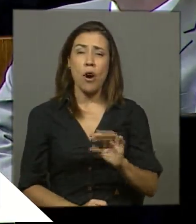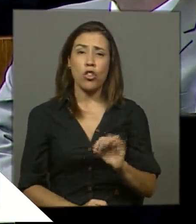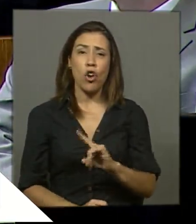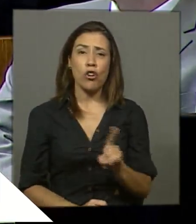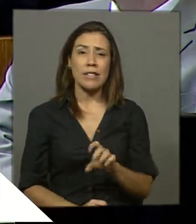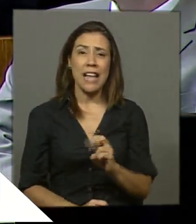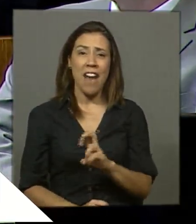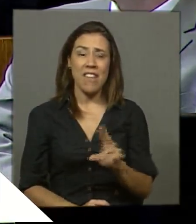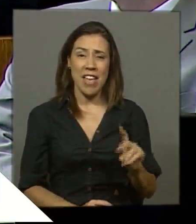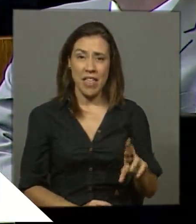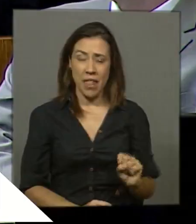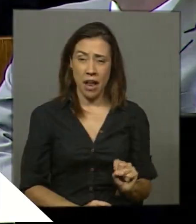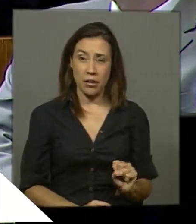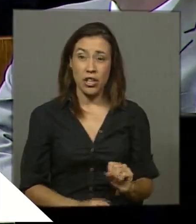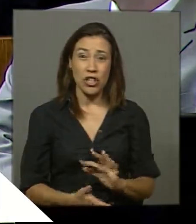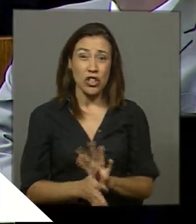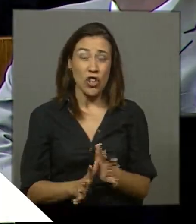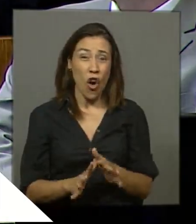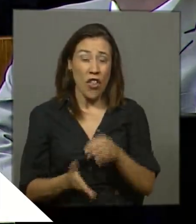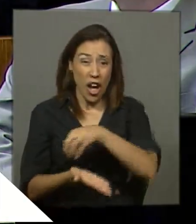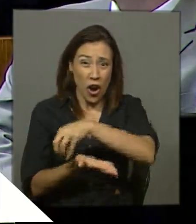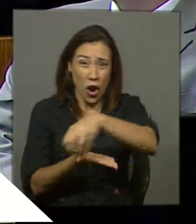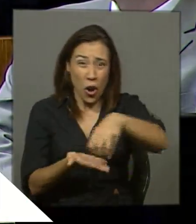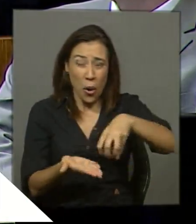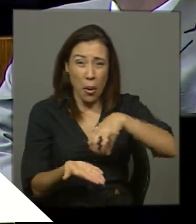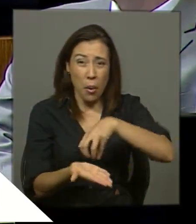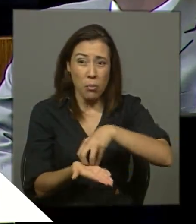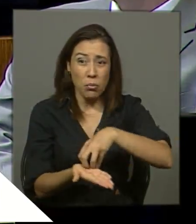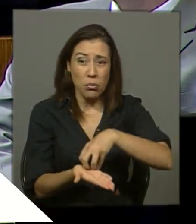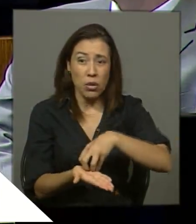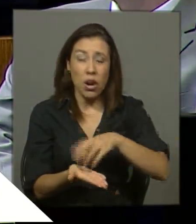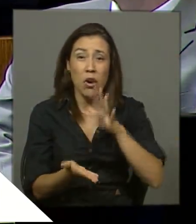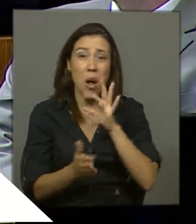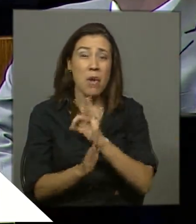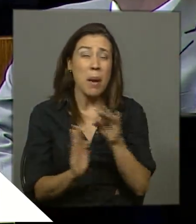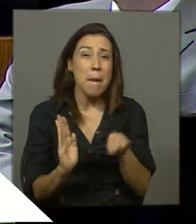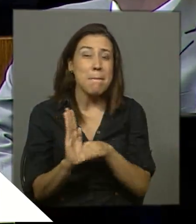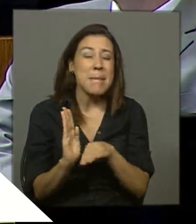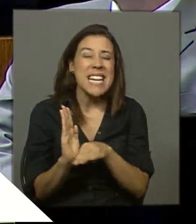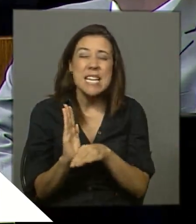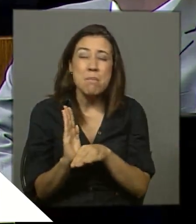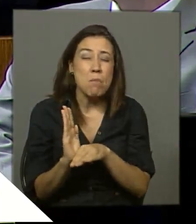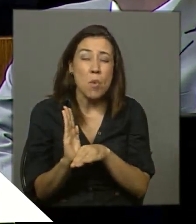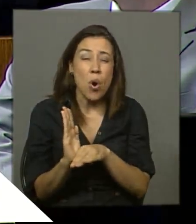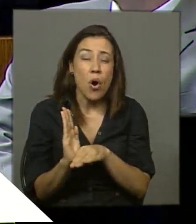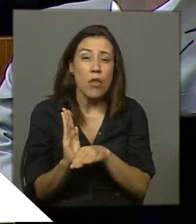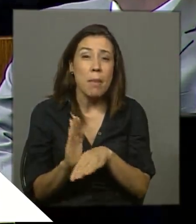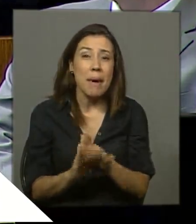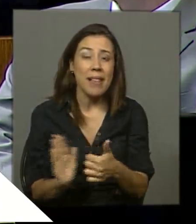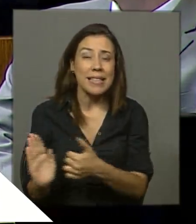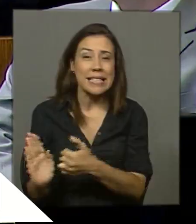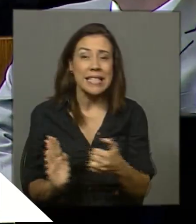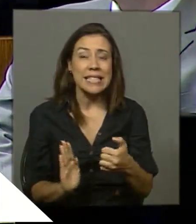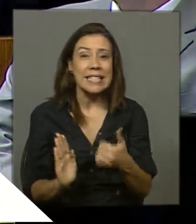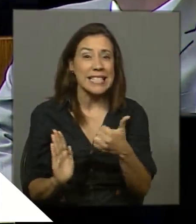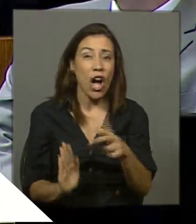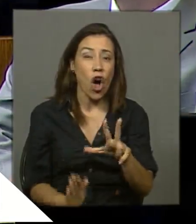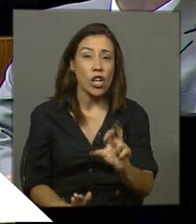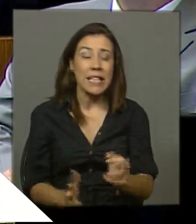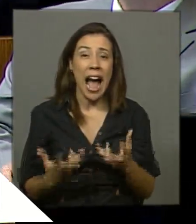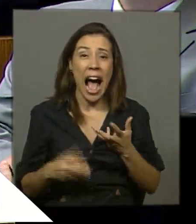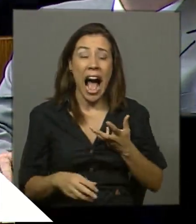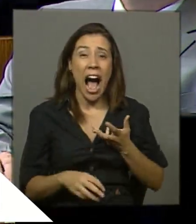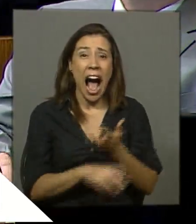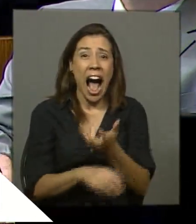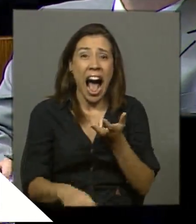sabe qué ministro de todas estas comunas No concentran ni una mínima parte de los más de 680 ataques